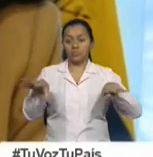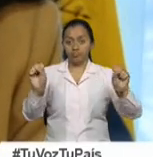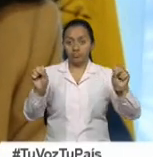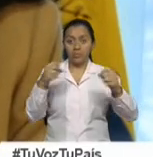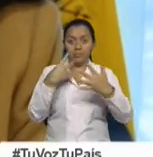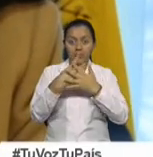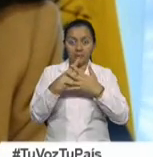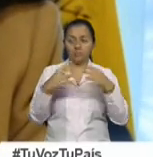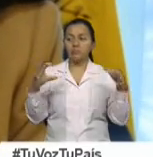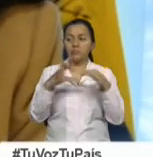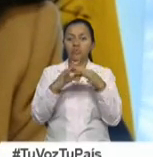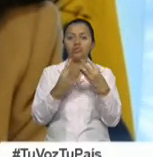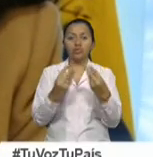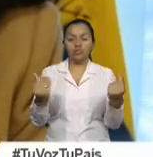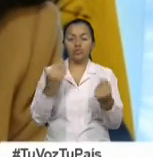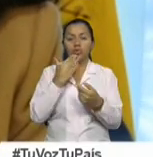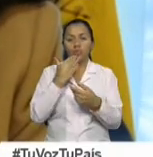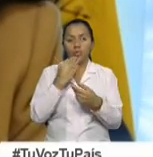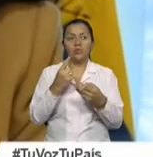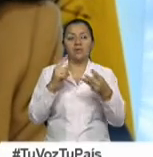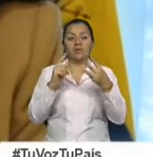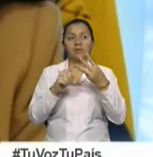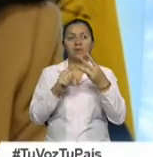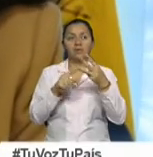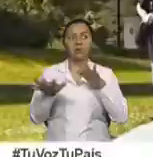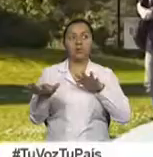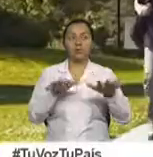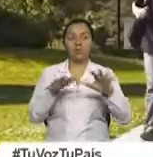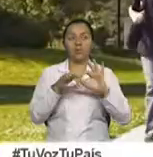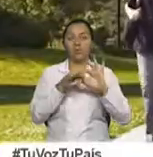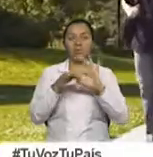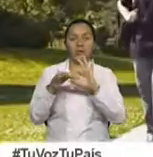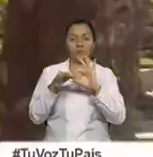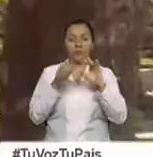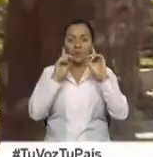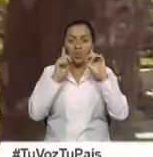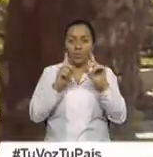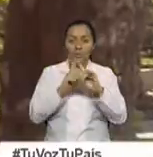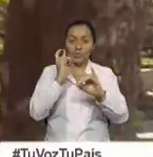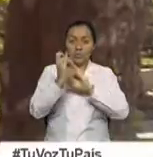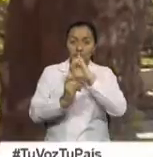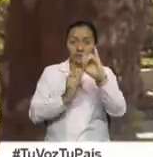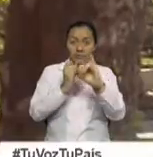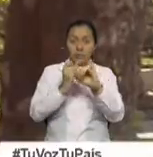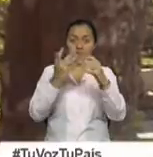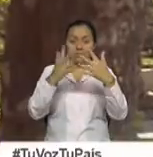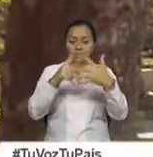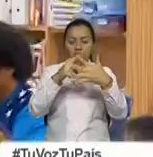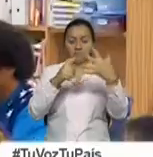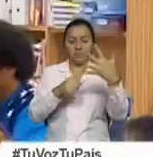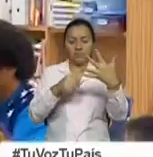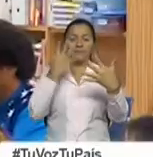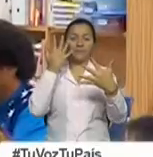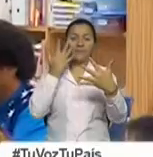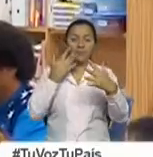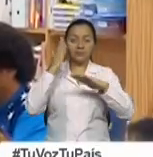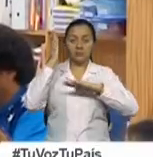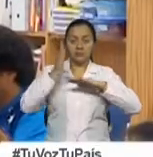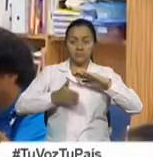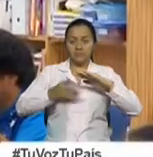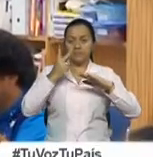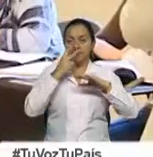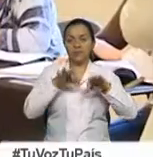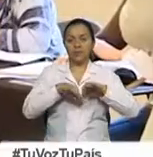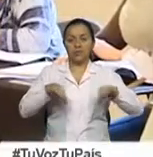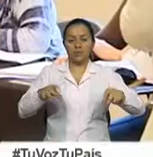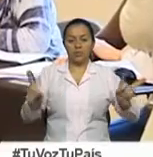con la cooperación en materia de tratados. Este acuerdo permitirá ampliar la fecha límite para el reconocimiento de los títulos